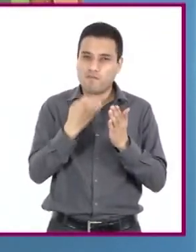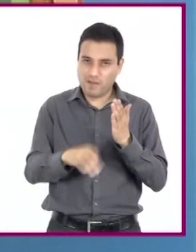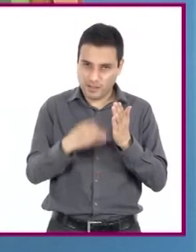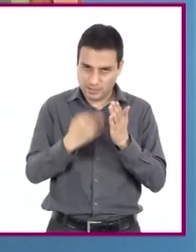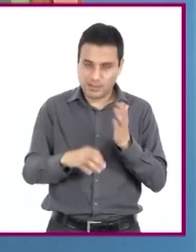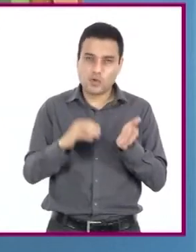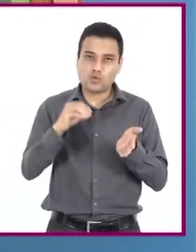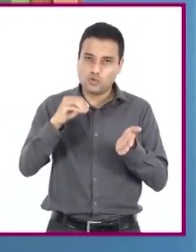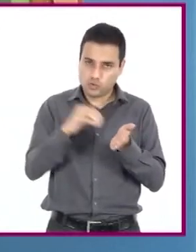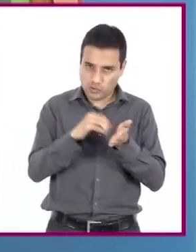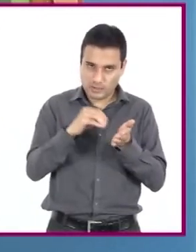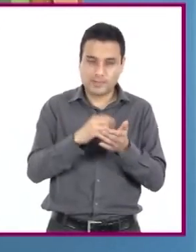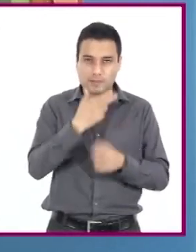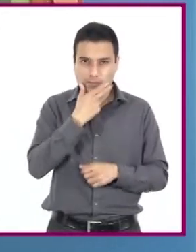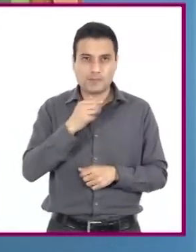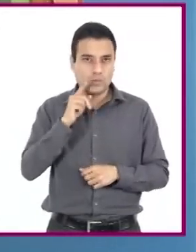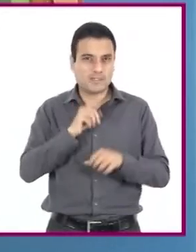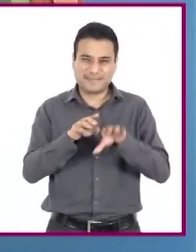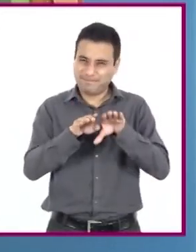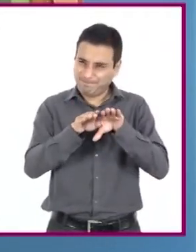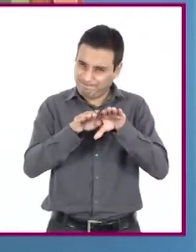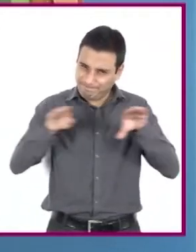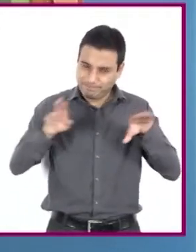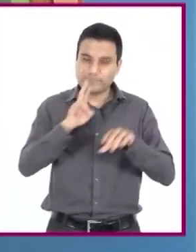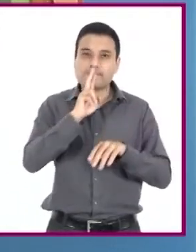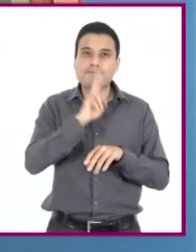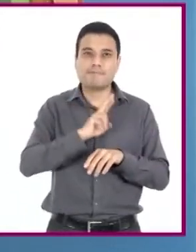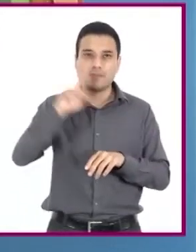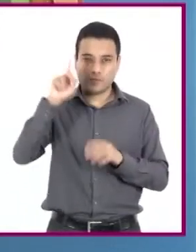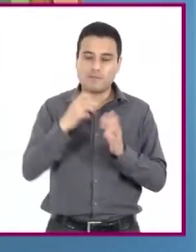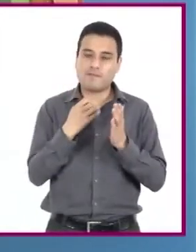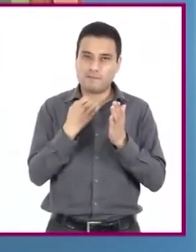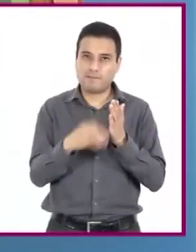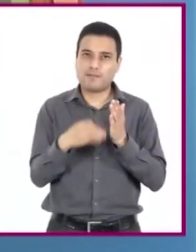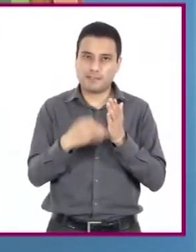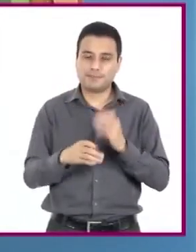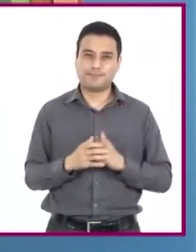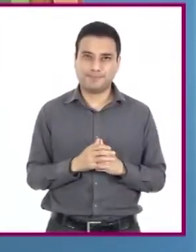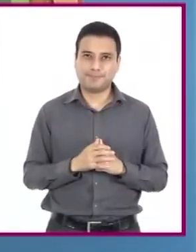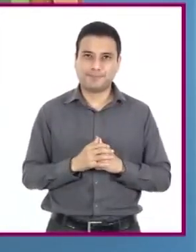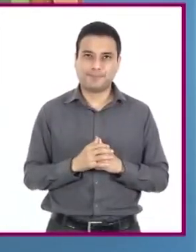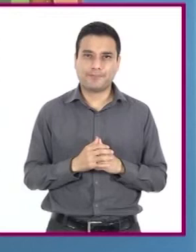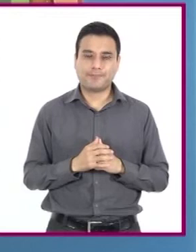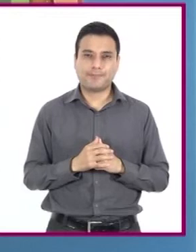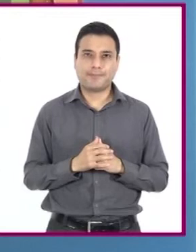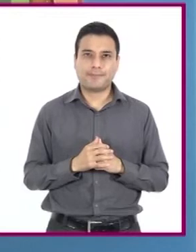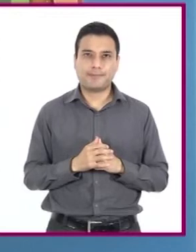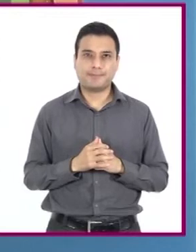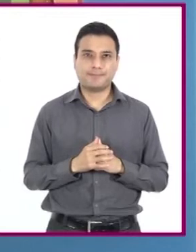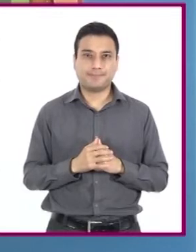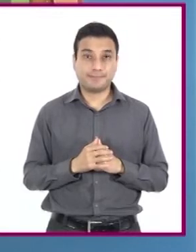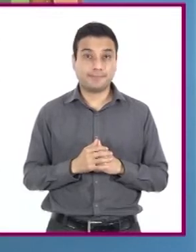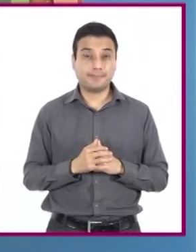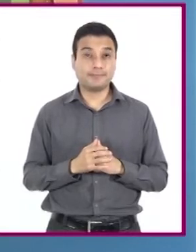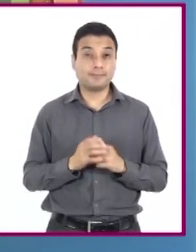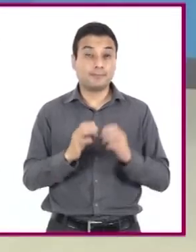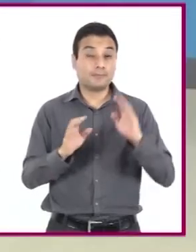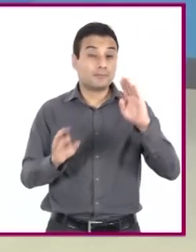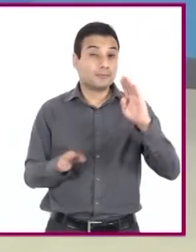su puesta en práctica, empezando indiscutiblemente por los hogares de todo el mundo.